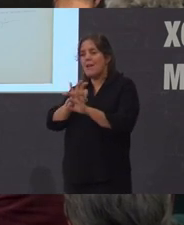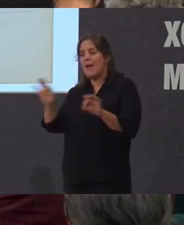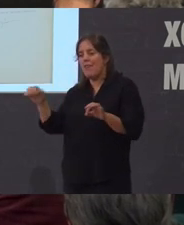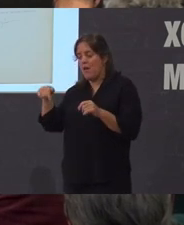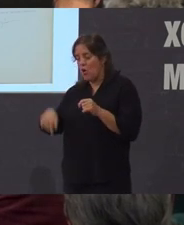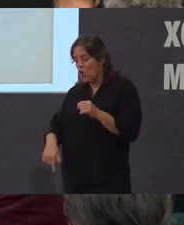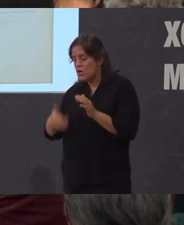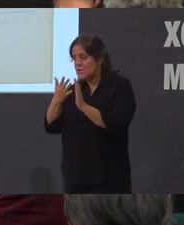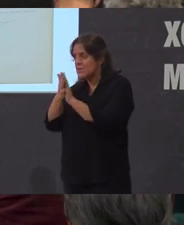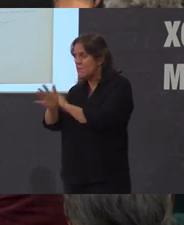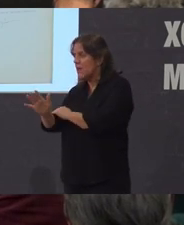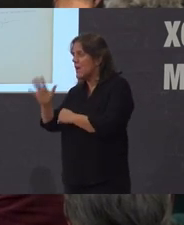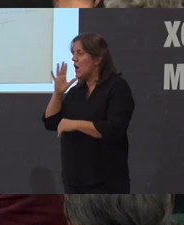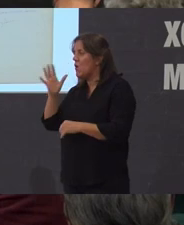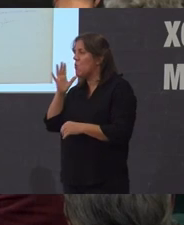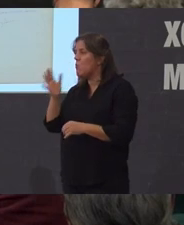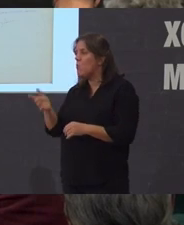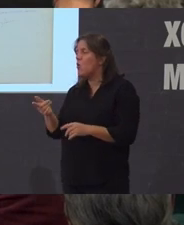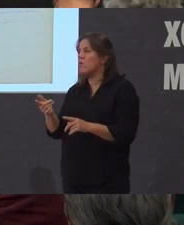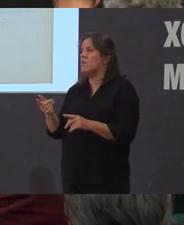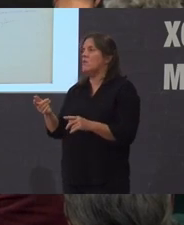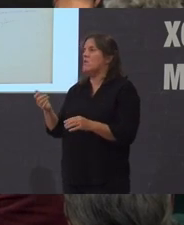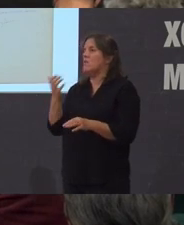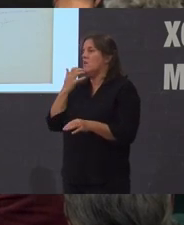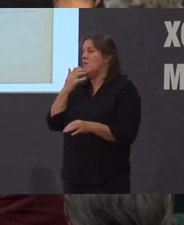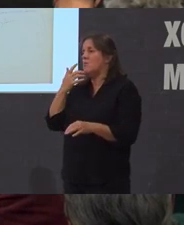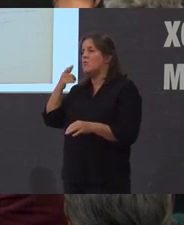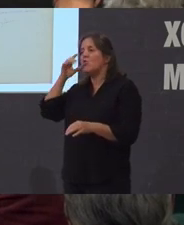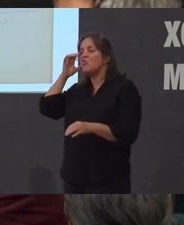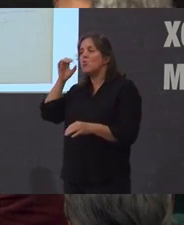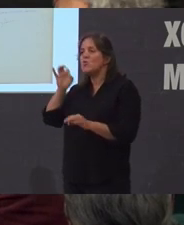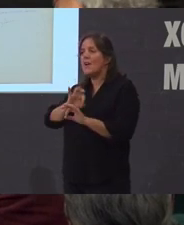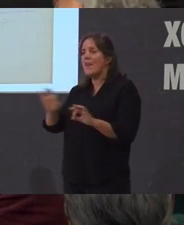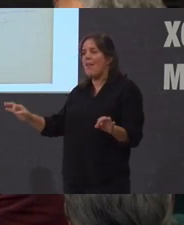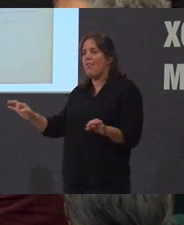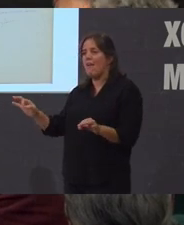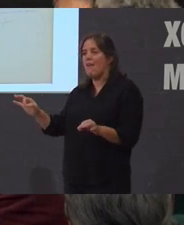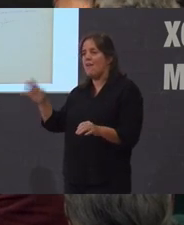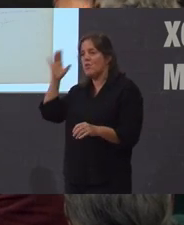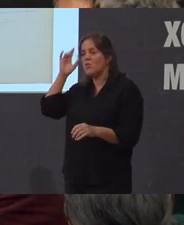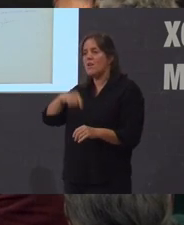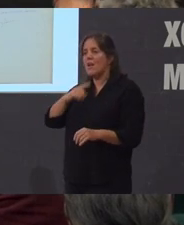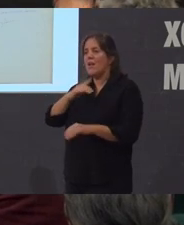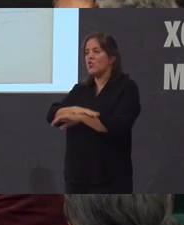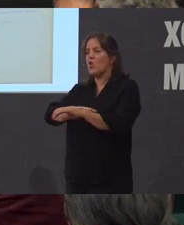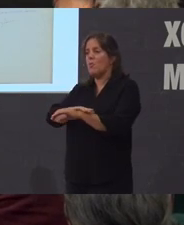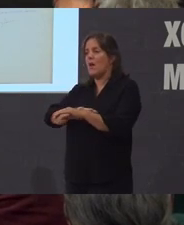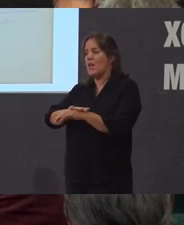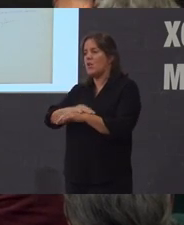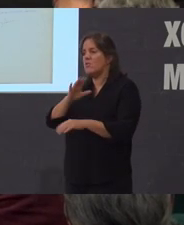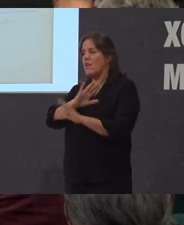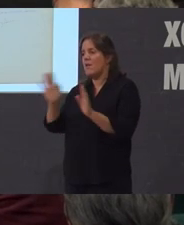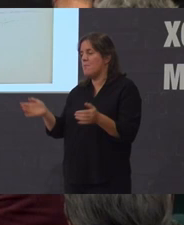hoxe, porque non se lle escoita as instancias políticas que nos gobernan. Nada máis.